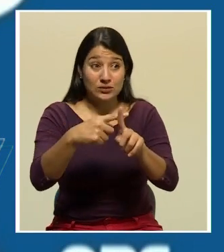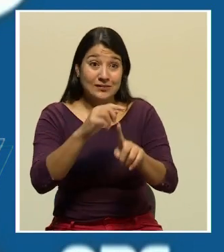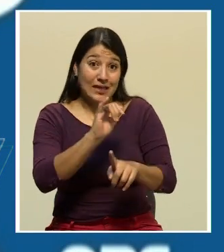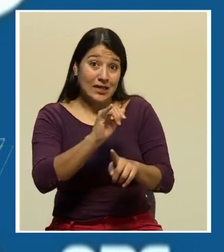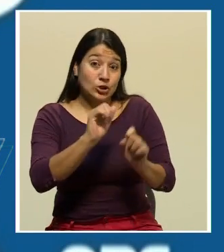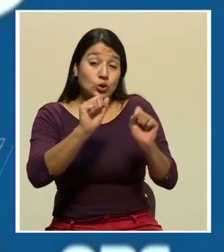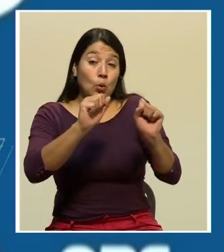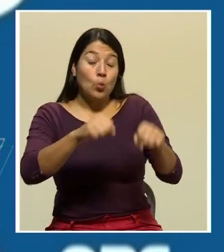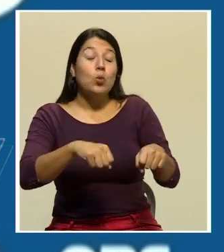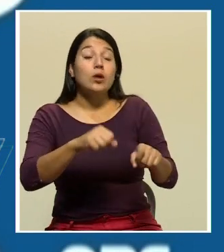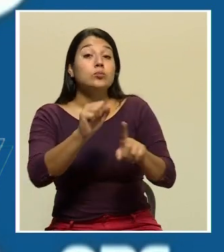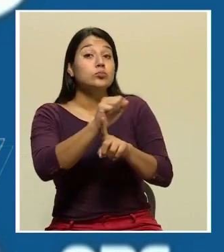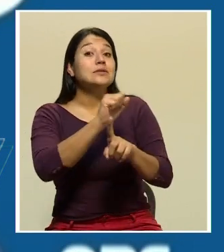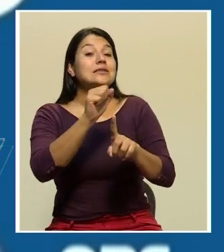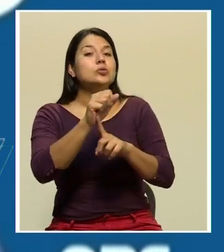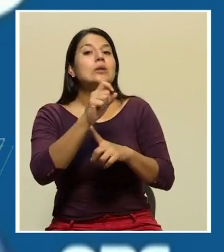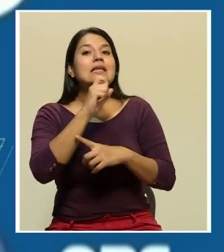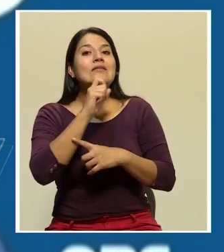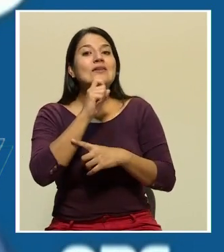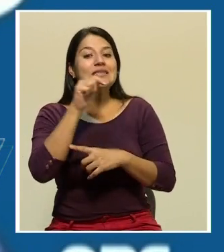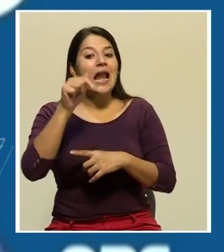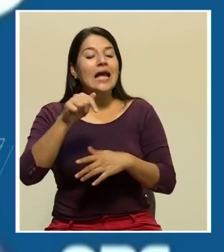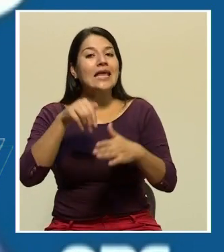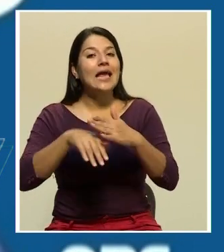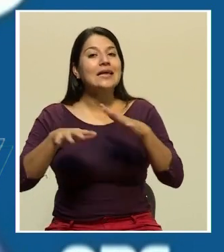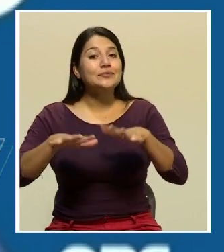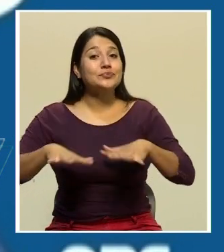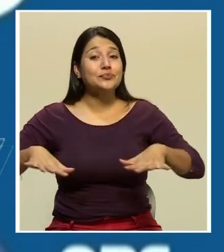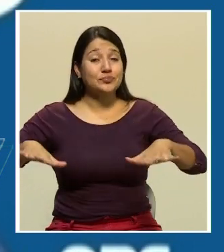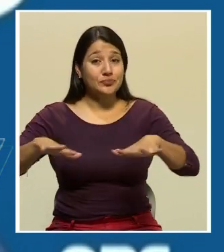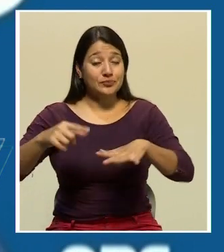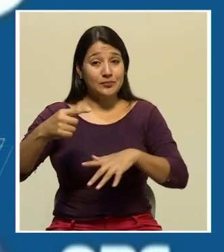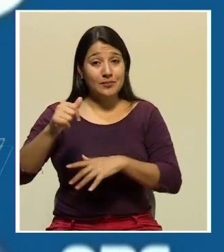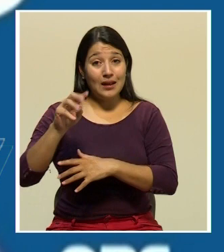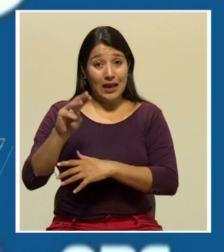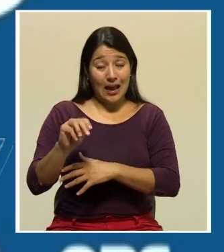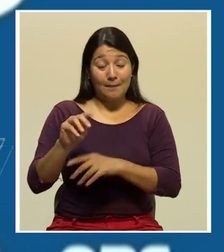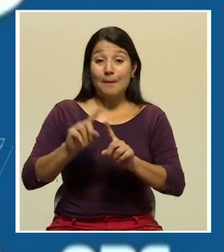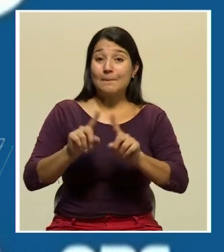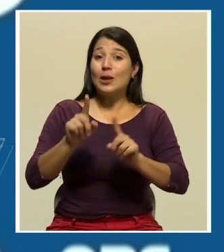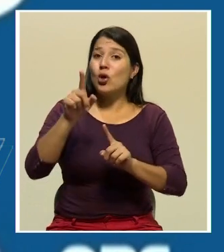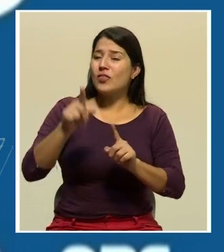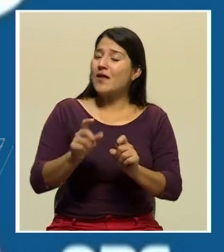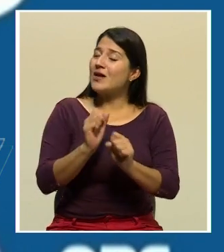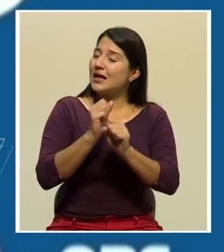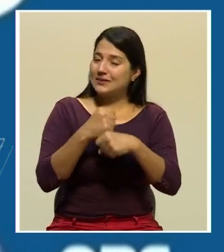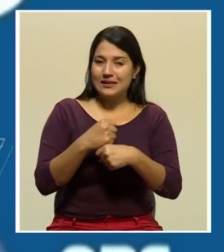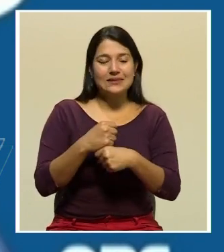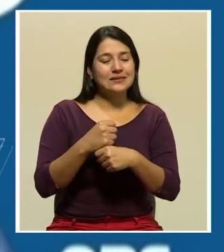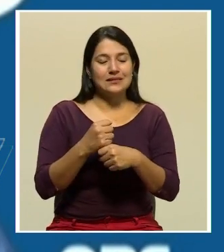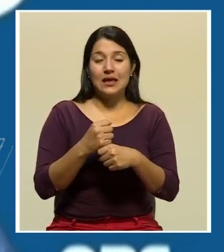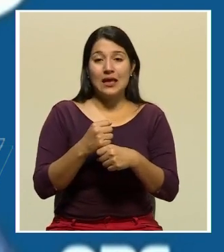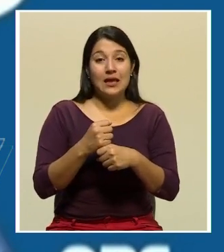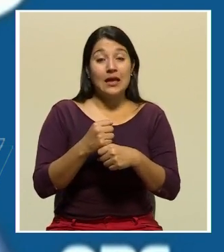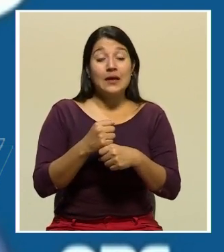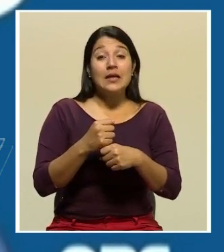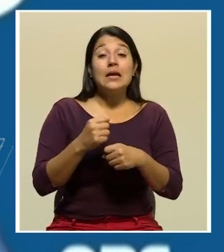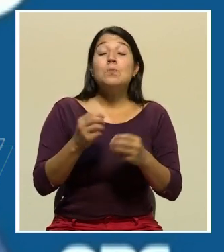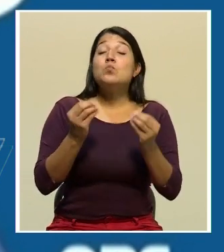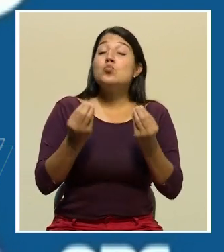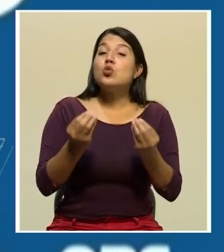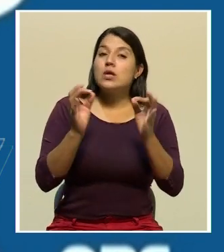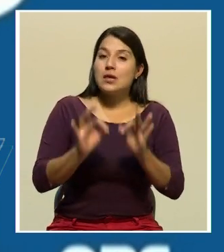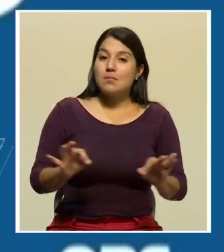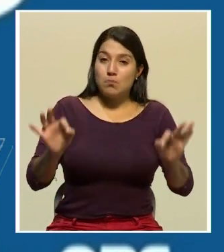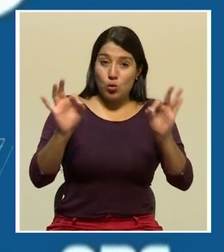situaciones de transmisión intensa acá en el área metropolitana, pero debe efectuarse en la medida de lo posible. Eso es sumamente importante. En la medida de lo